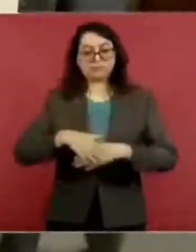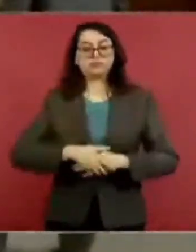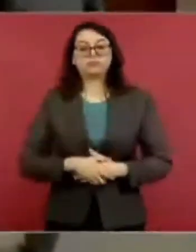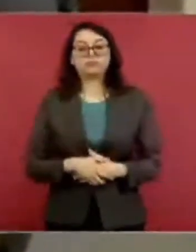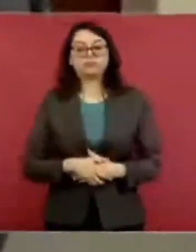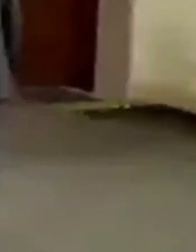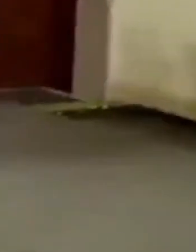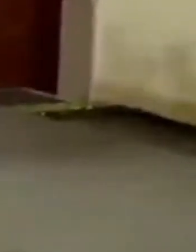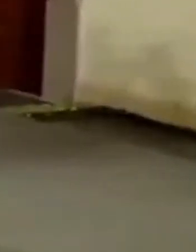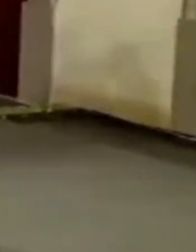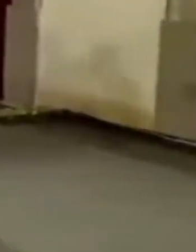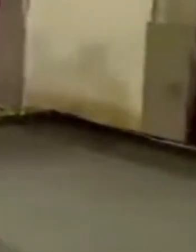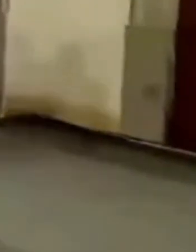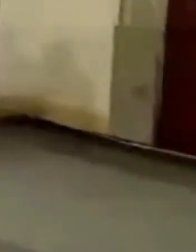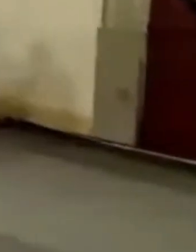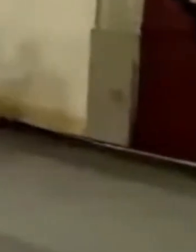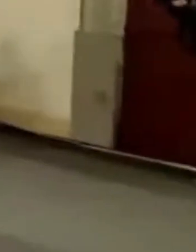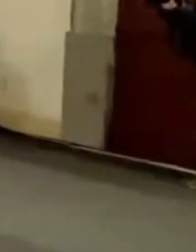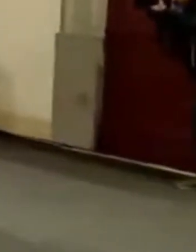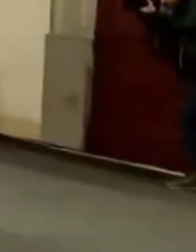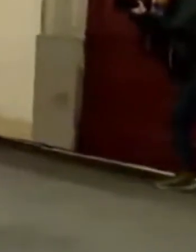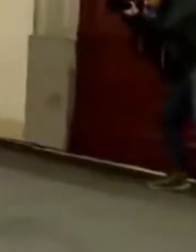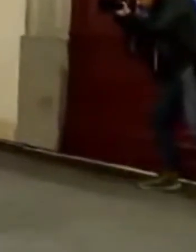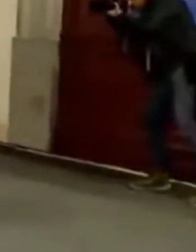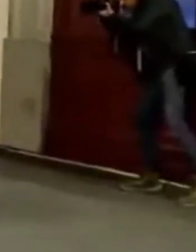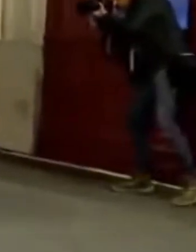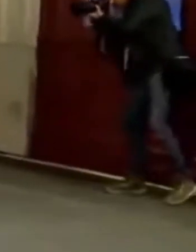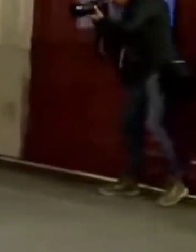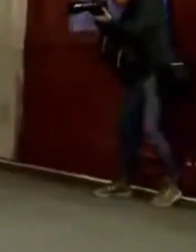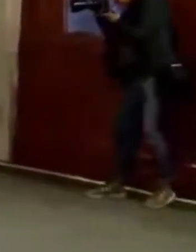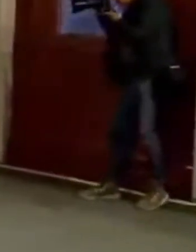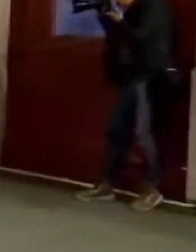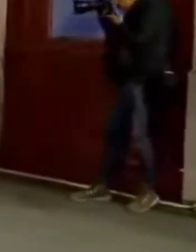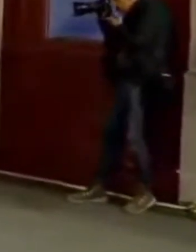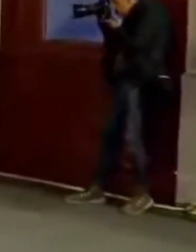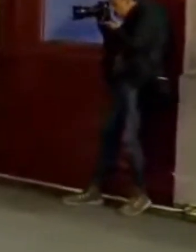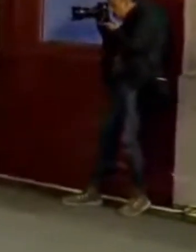Bueno, pues con un tema extremadamente controvertido.